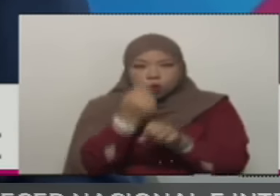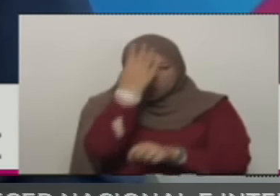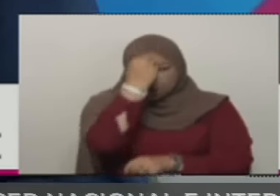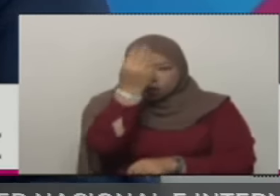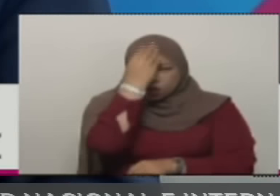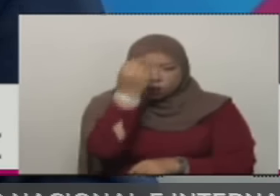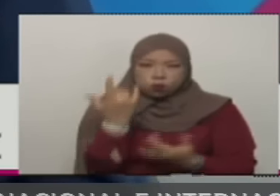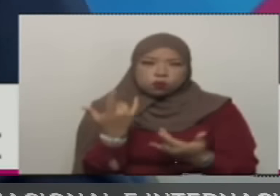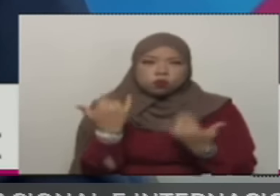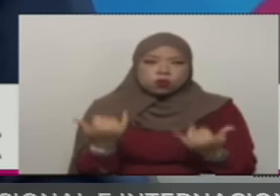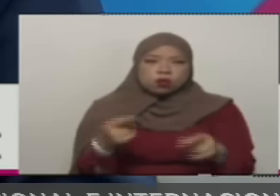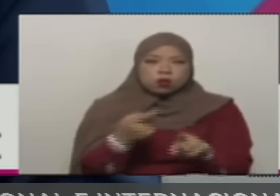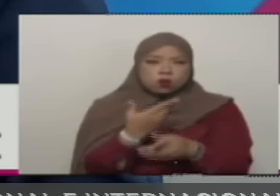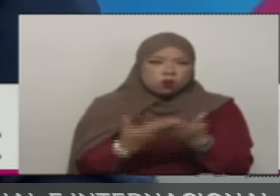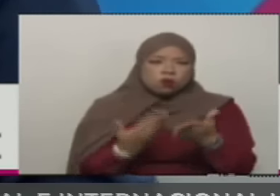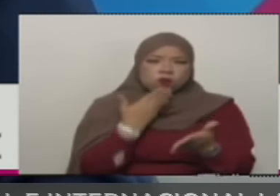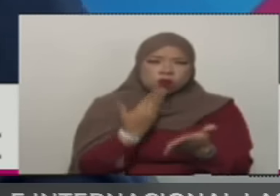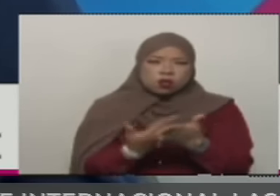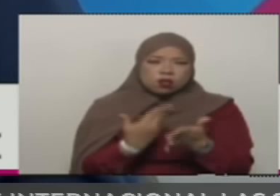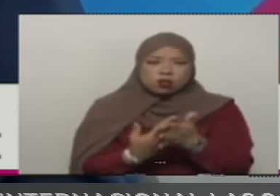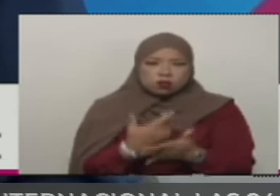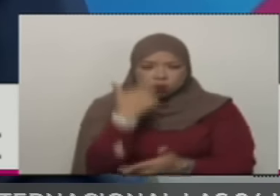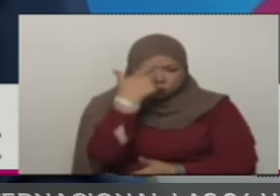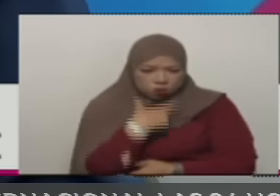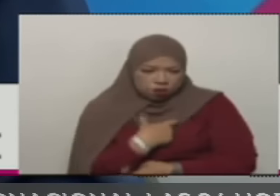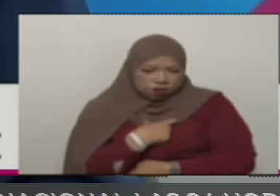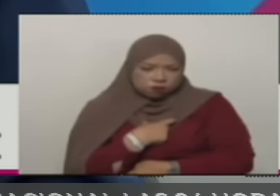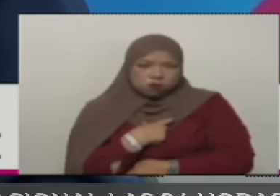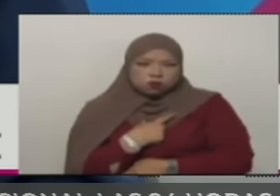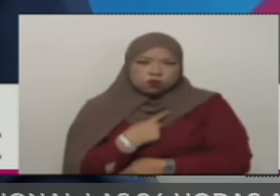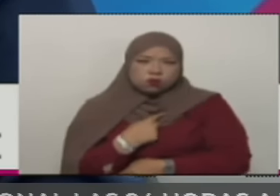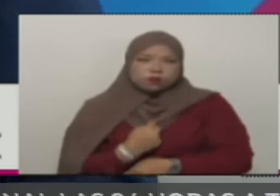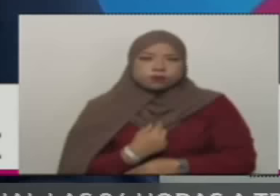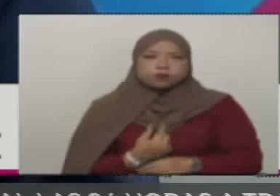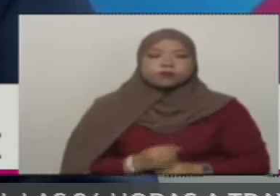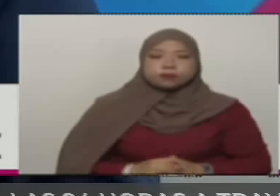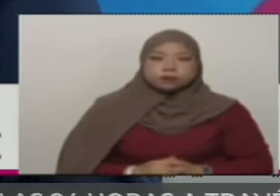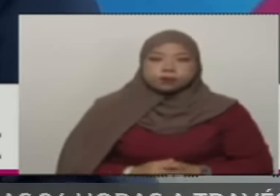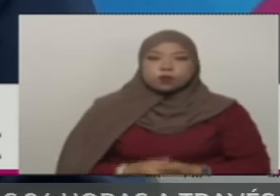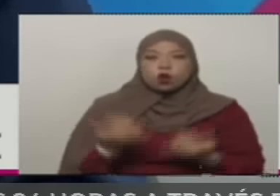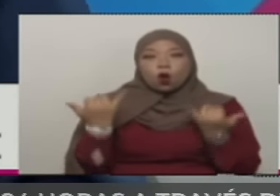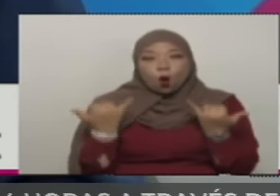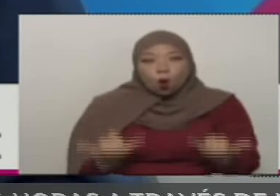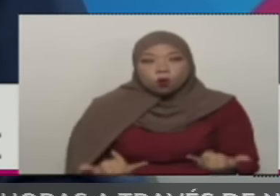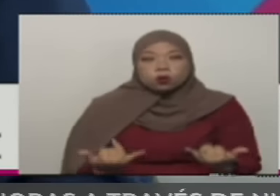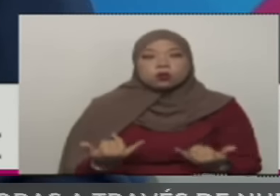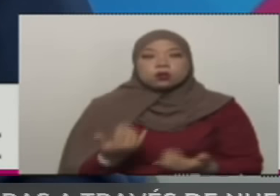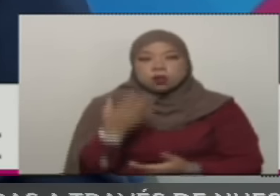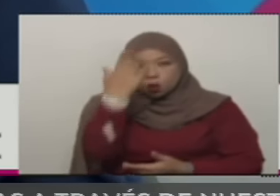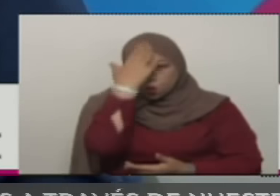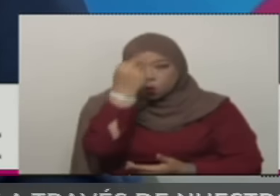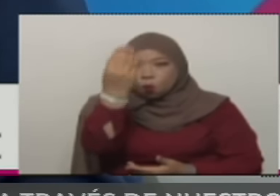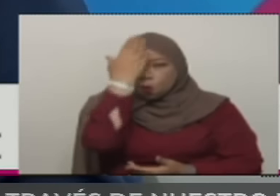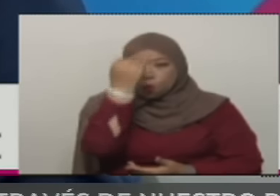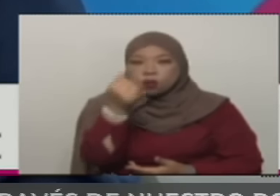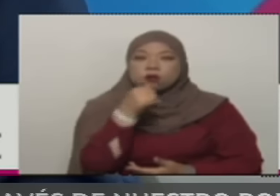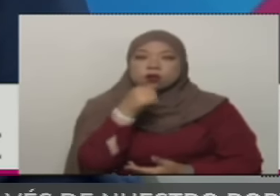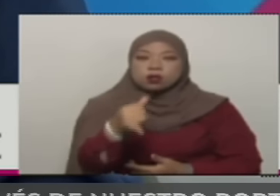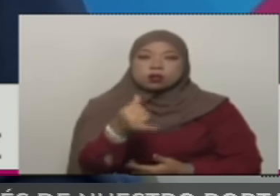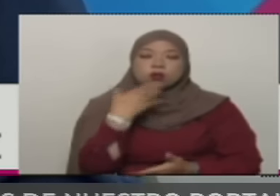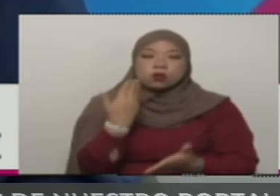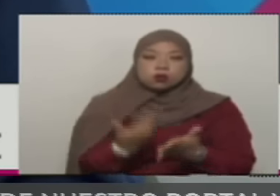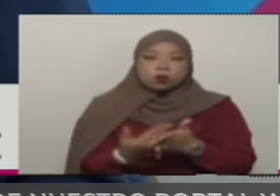Urrutia, y presentan los hechos como si fuera personalísimo de Edmundo González Urrutia lo que sucedió. Hoy Edmundo González Urrutia lanza